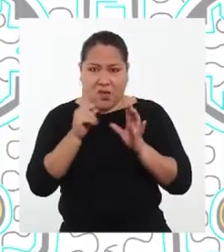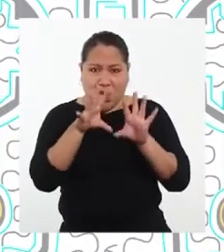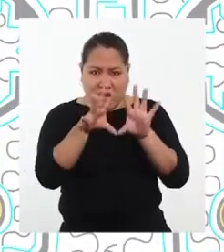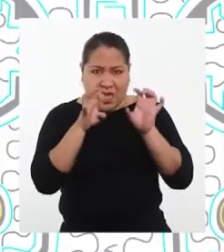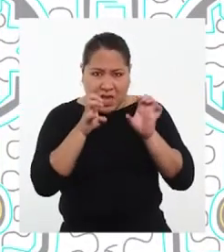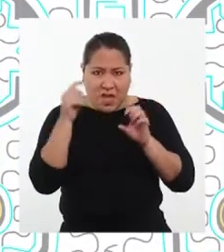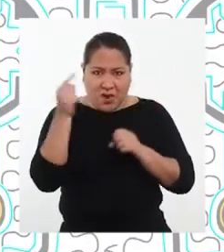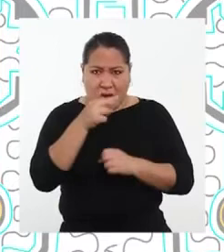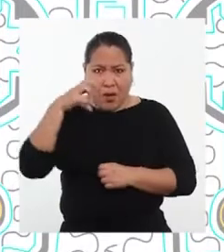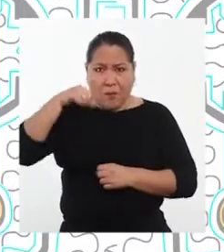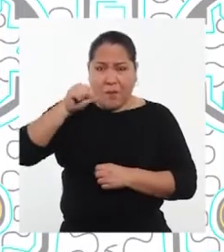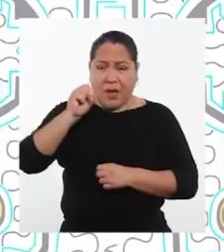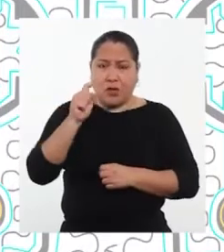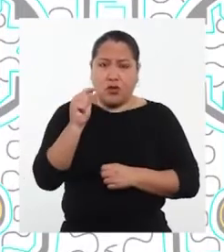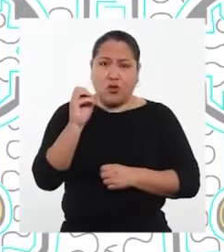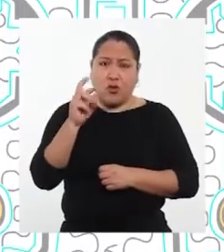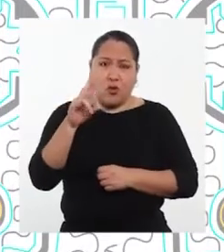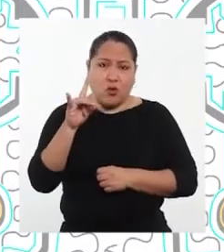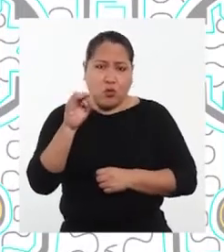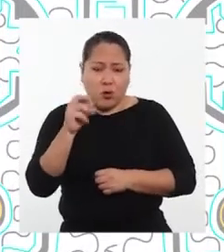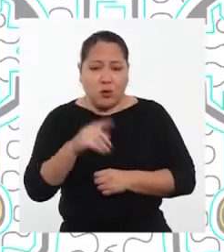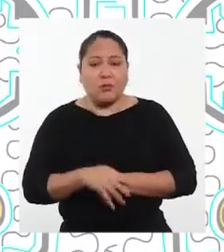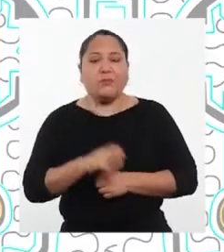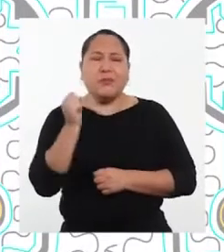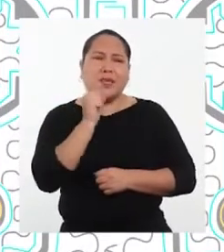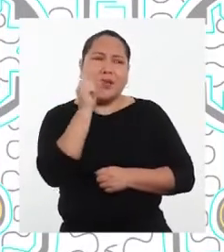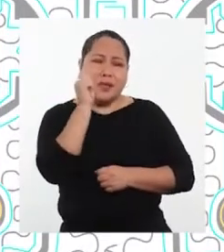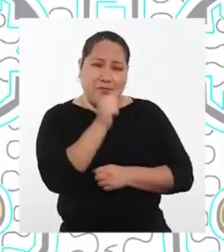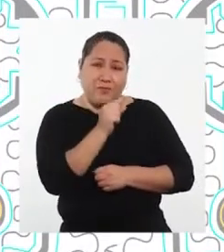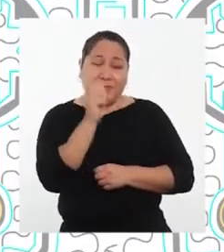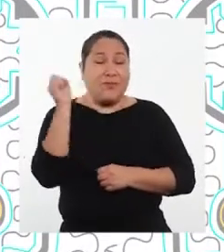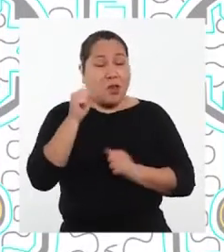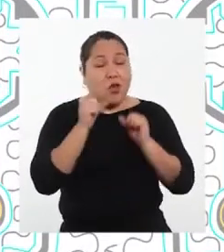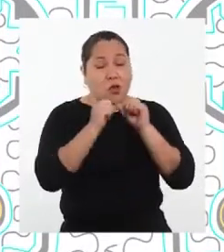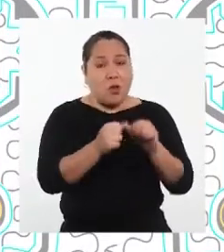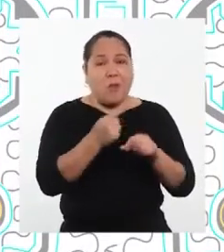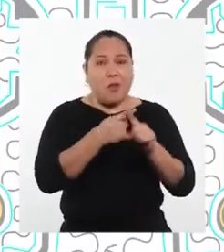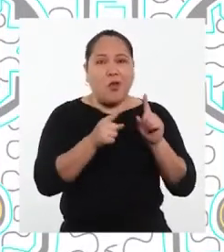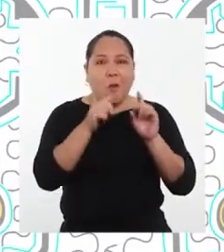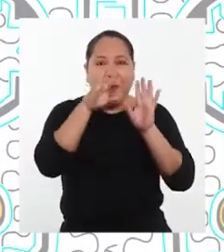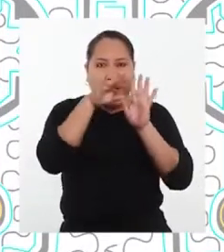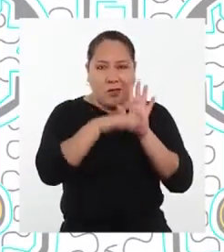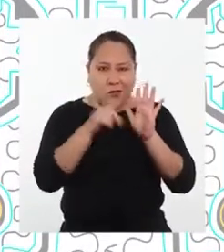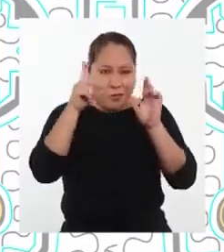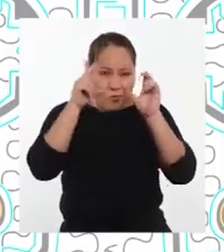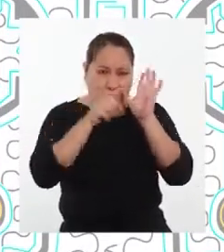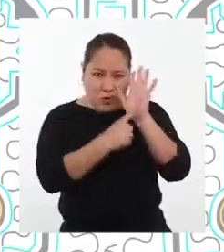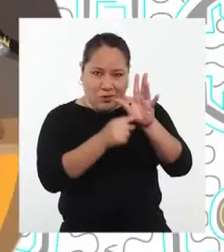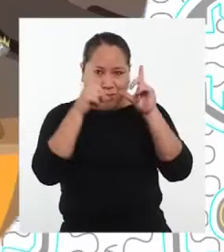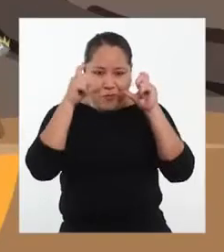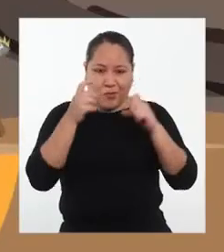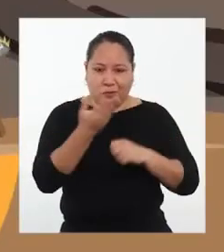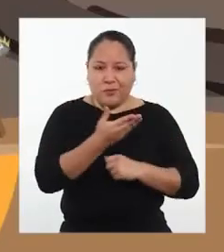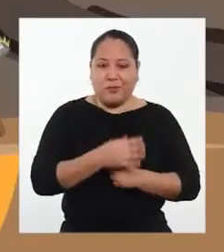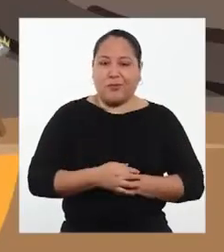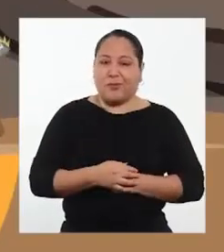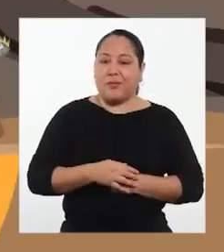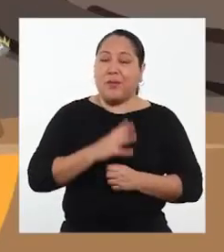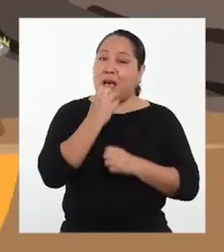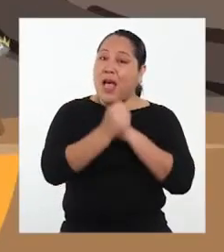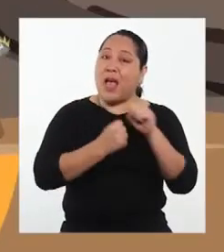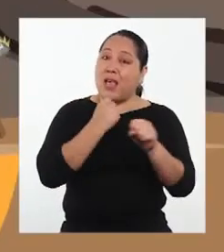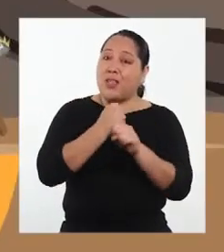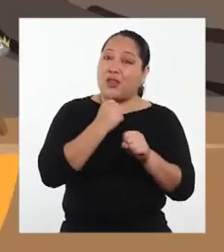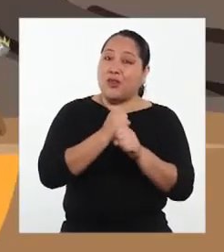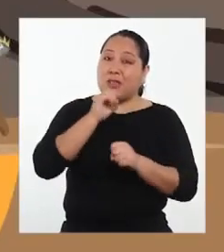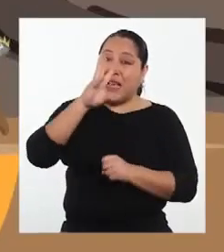Uri? Aún hay hielo, por suerte, pero tenemos mucho menos que antes. Te lo mostraré con una foto. Allá por los